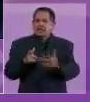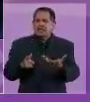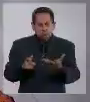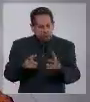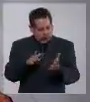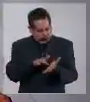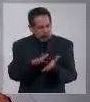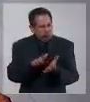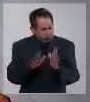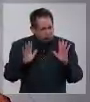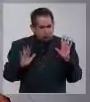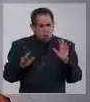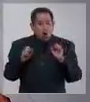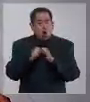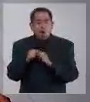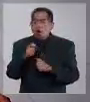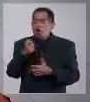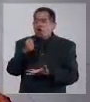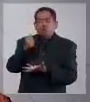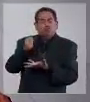con recursos